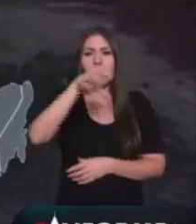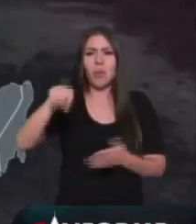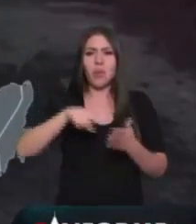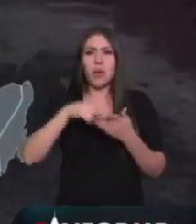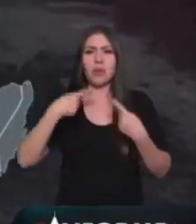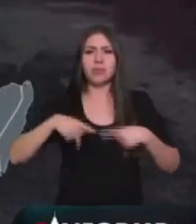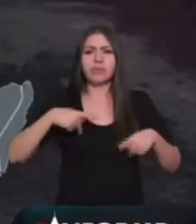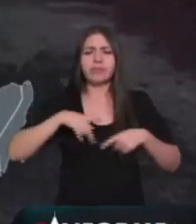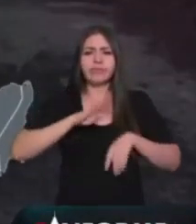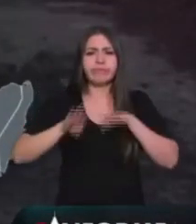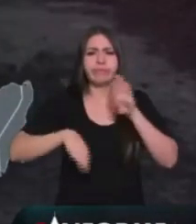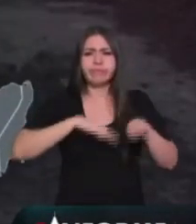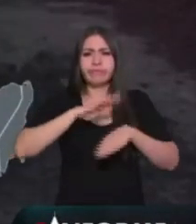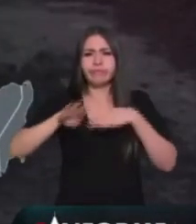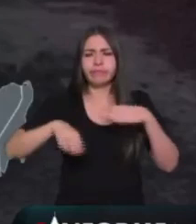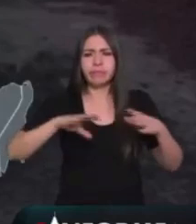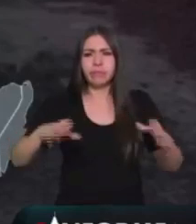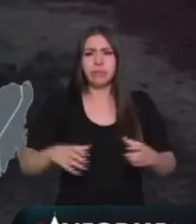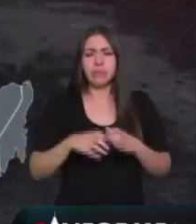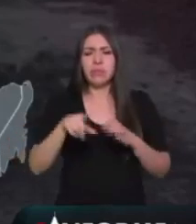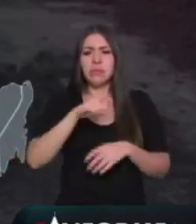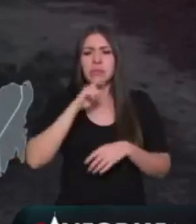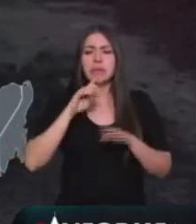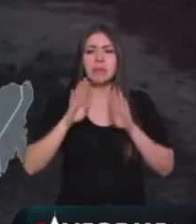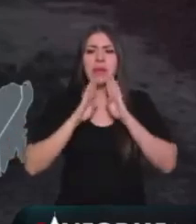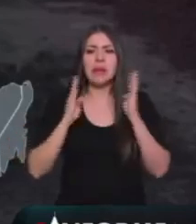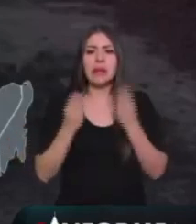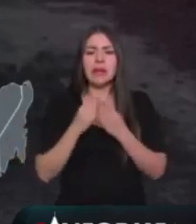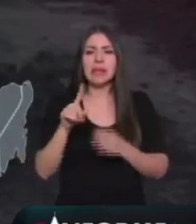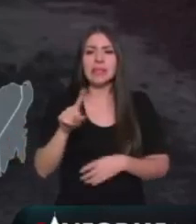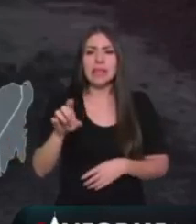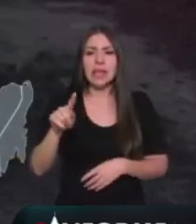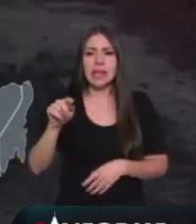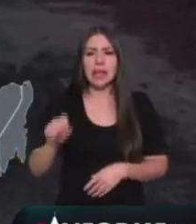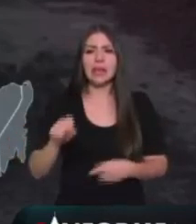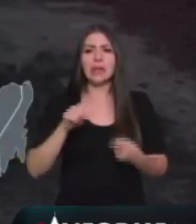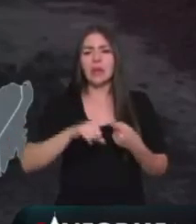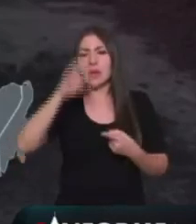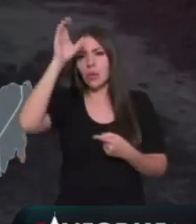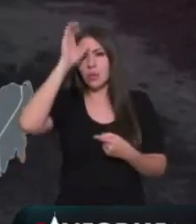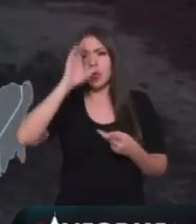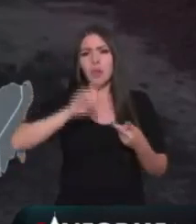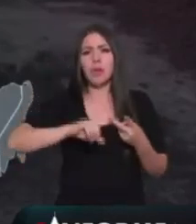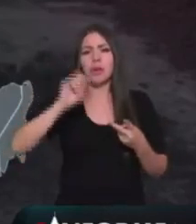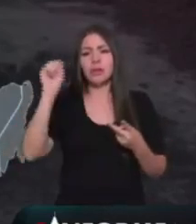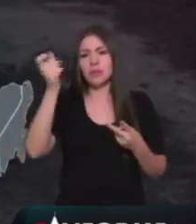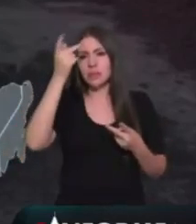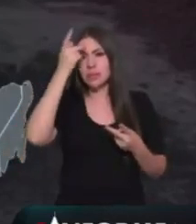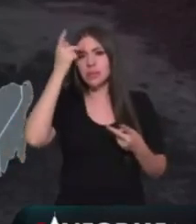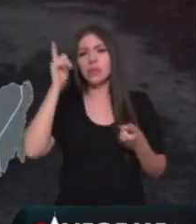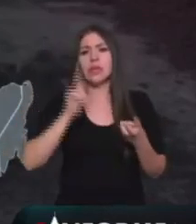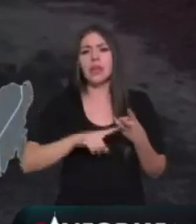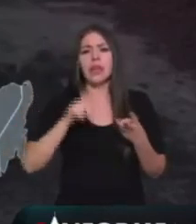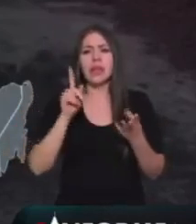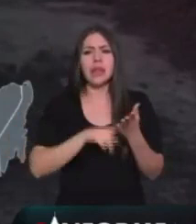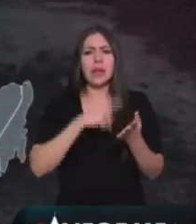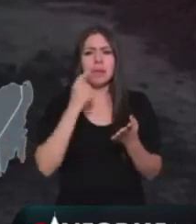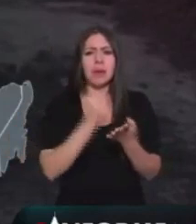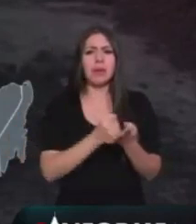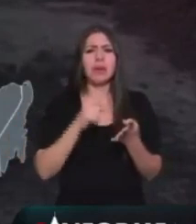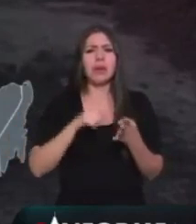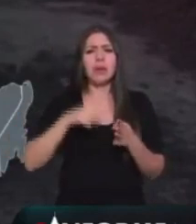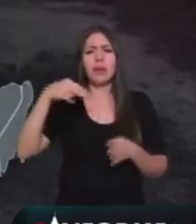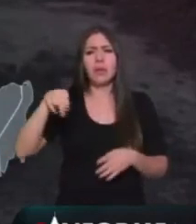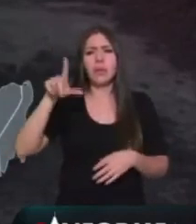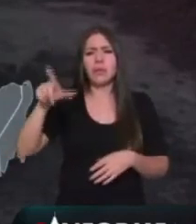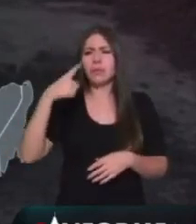del Cártel de los Zetas, donde en los estados de Coahuila, San Luis Potosí, Tamaulipas y Nuevo León, donde se hallaron hornos,